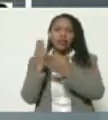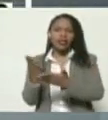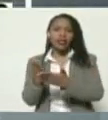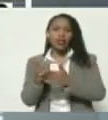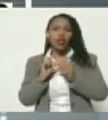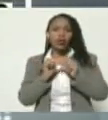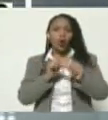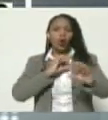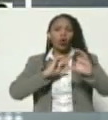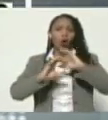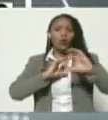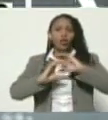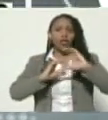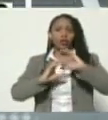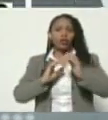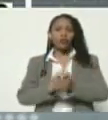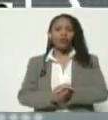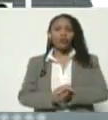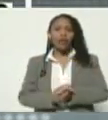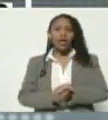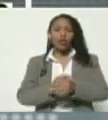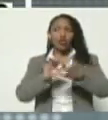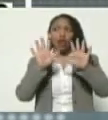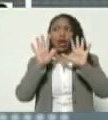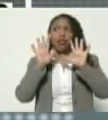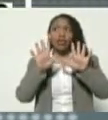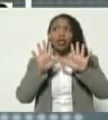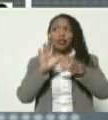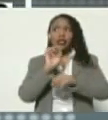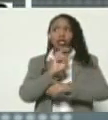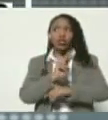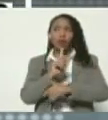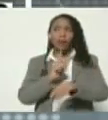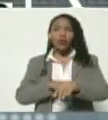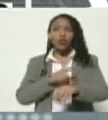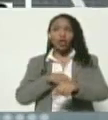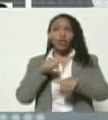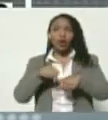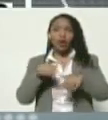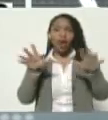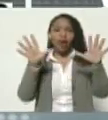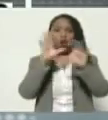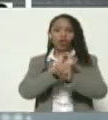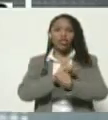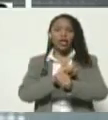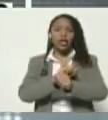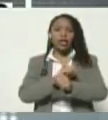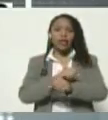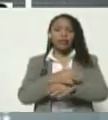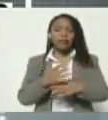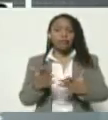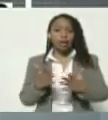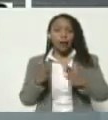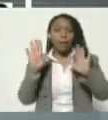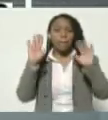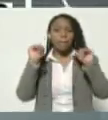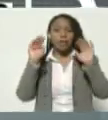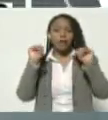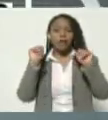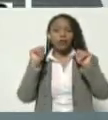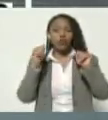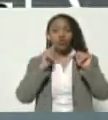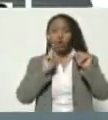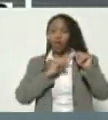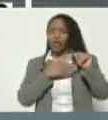en comunicación. Son las 10:02 de esta noche. Y despedirme no